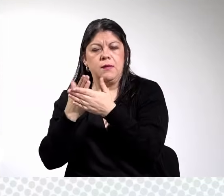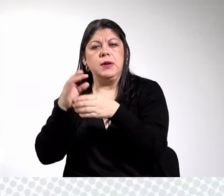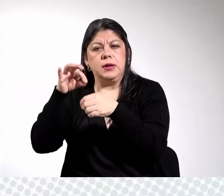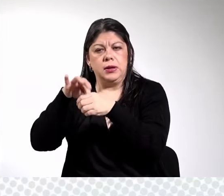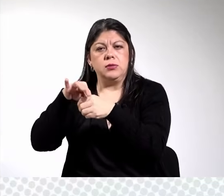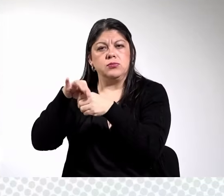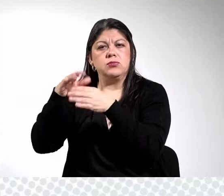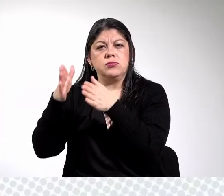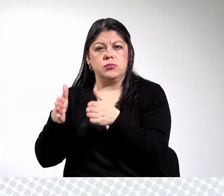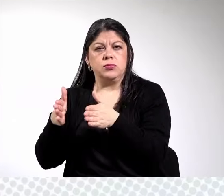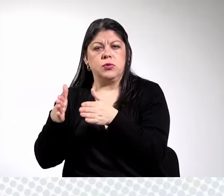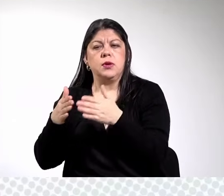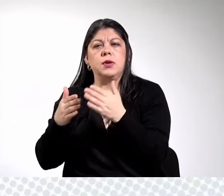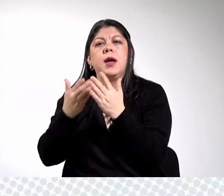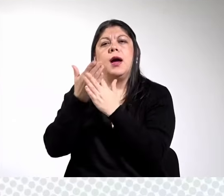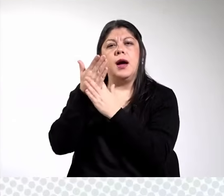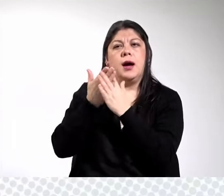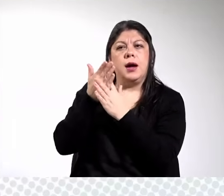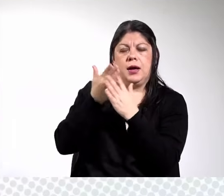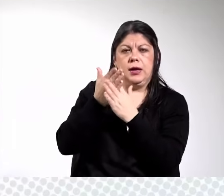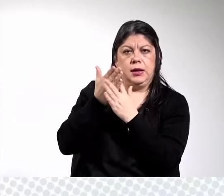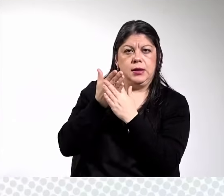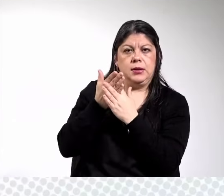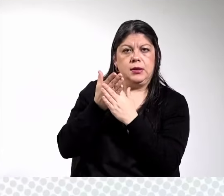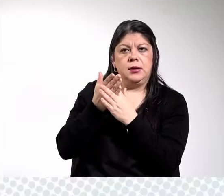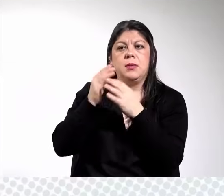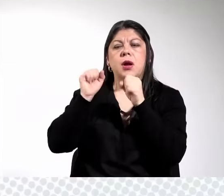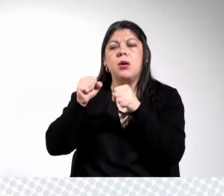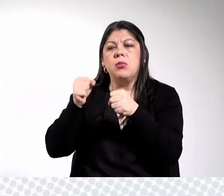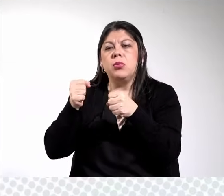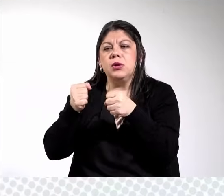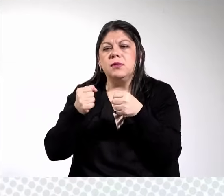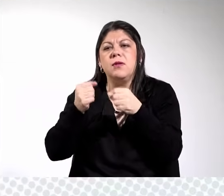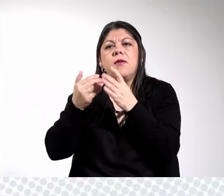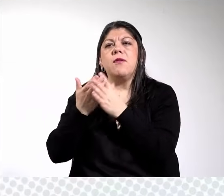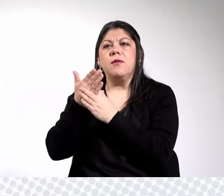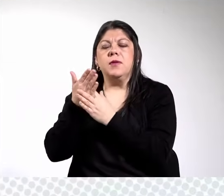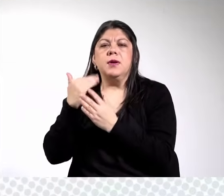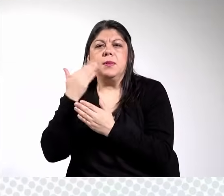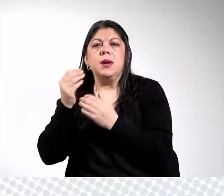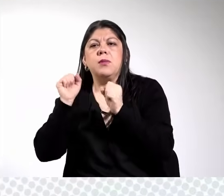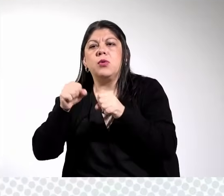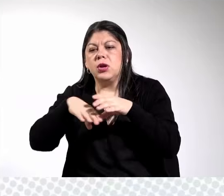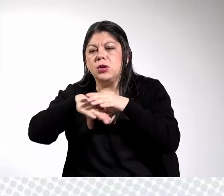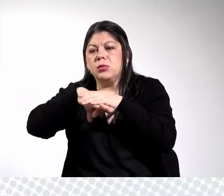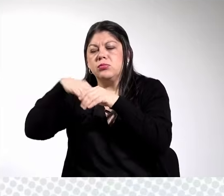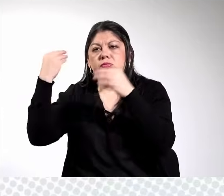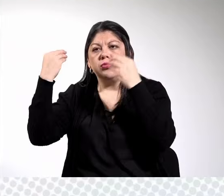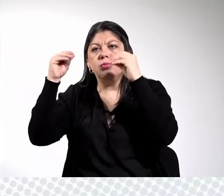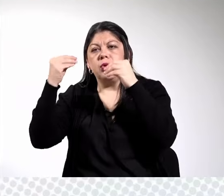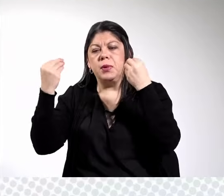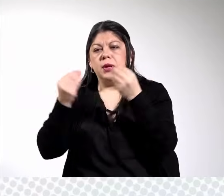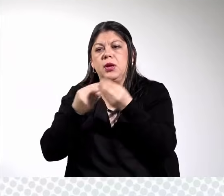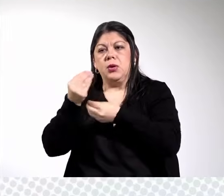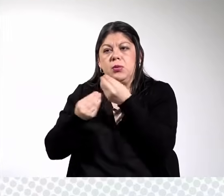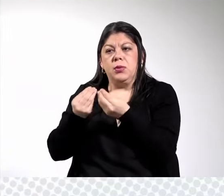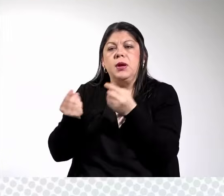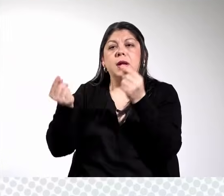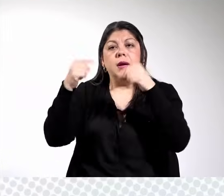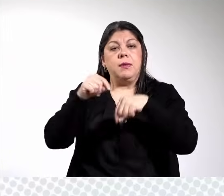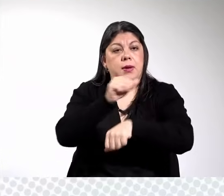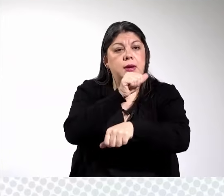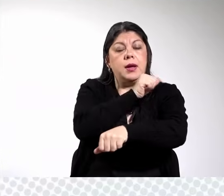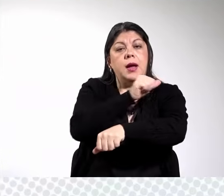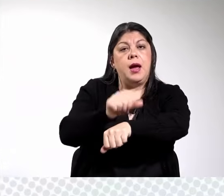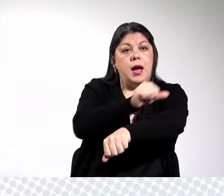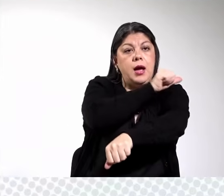agricultura, acceso para sacar sus productos. Ayer hablaba con personas que vienen desde Acosta a las ferias de agricultor